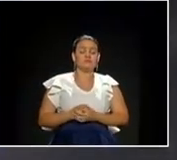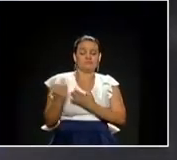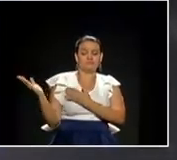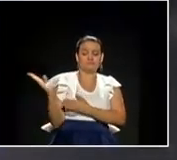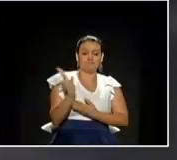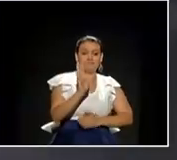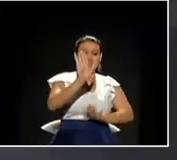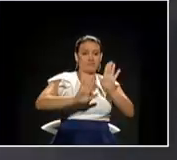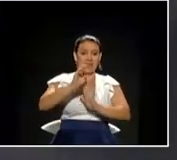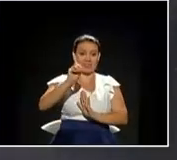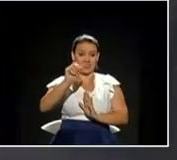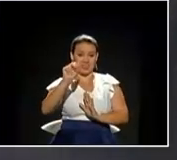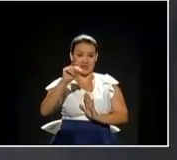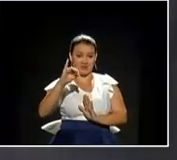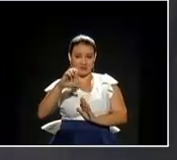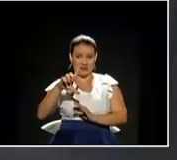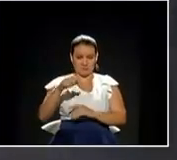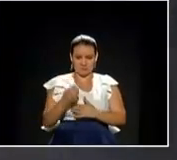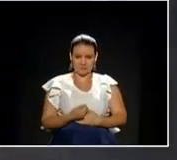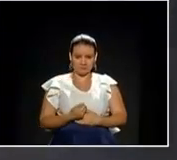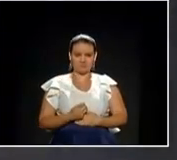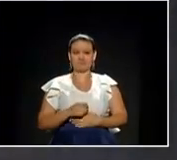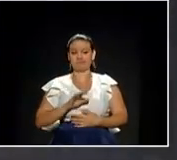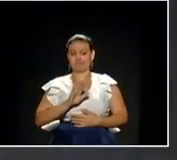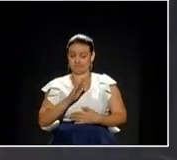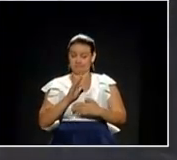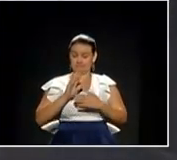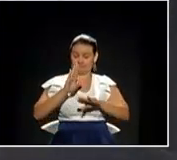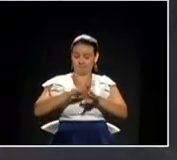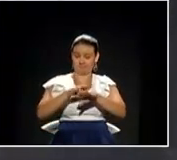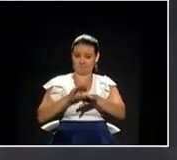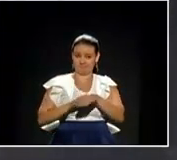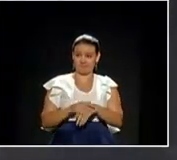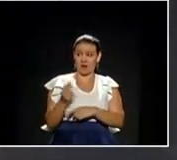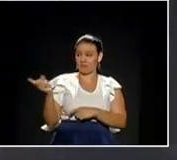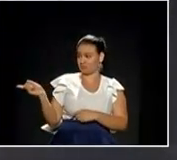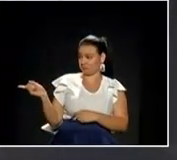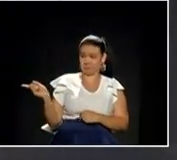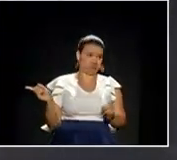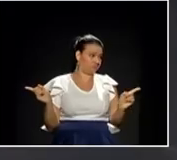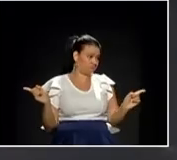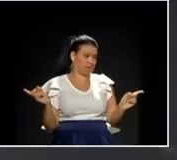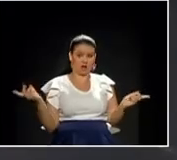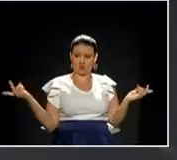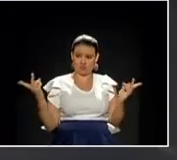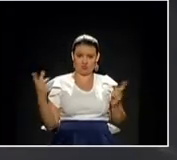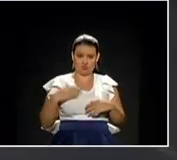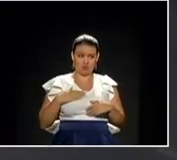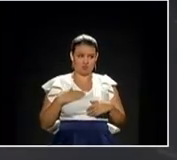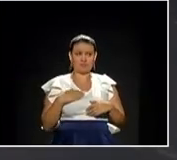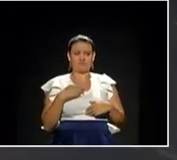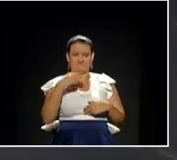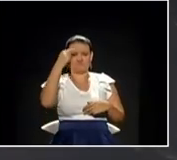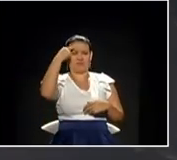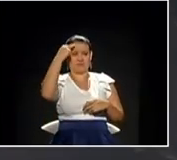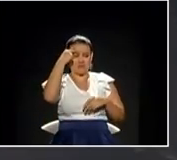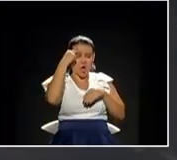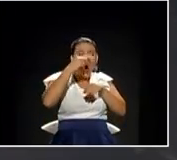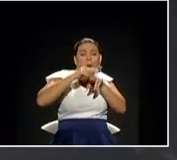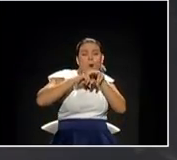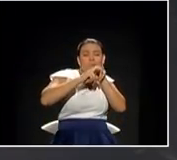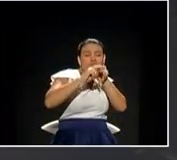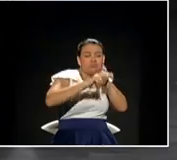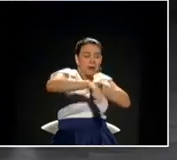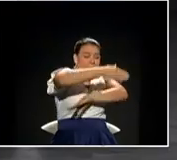claro para hacer un abrebocas inicial es que alfredo ramos y santiago gómez no van a construir el metro ligero al 80 por favor